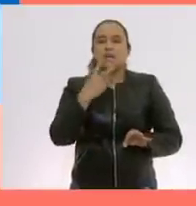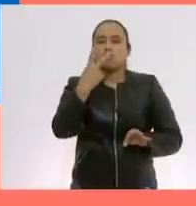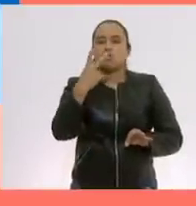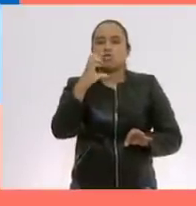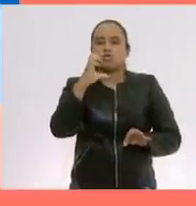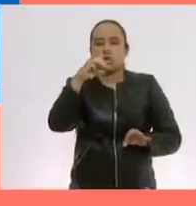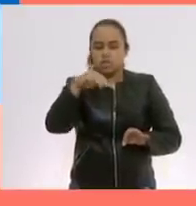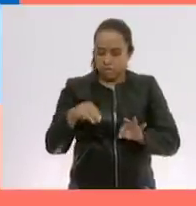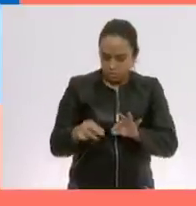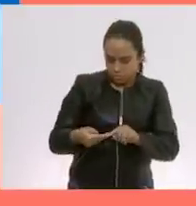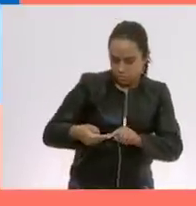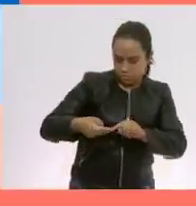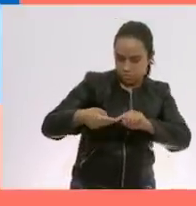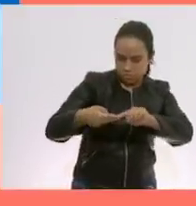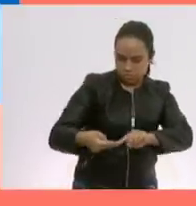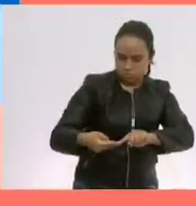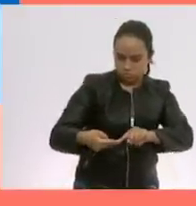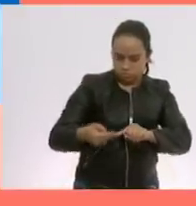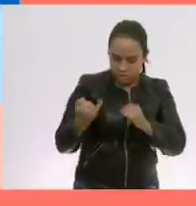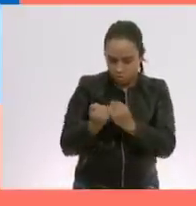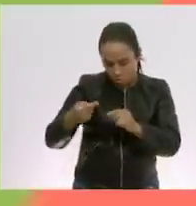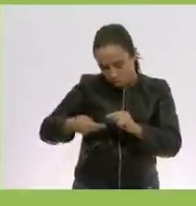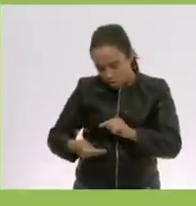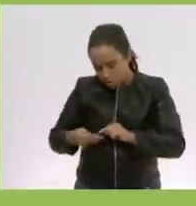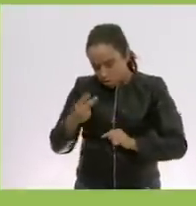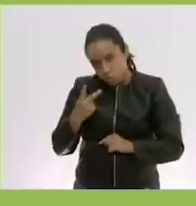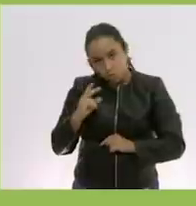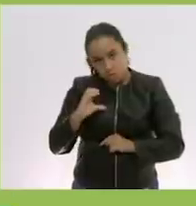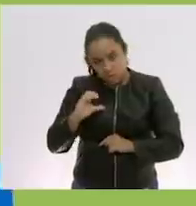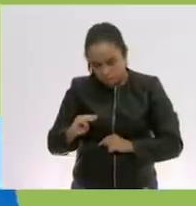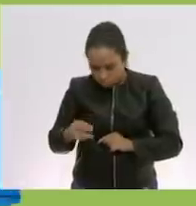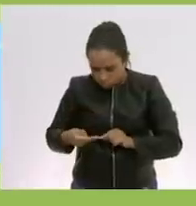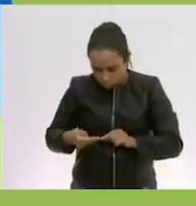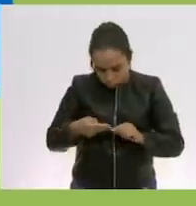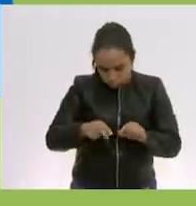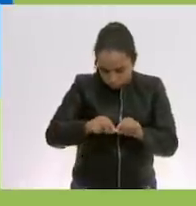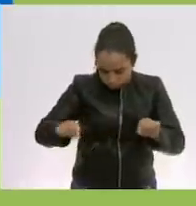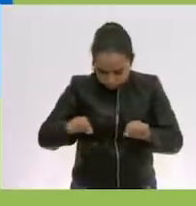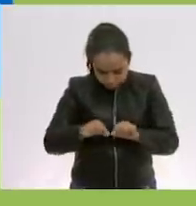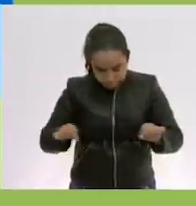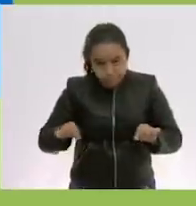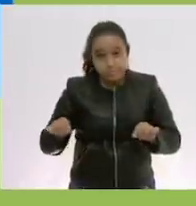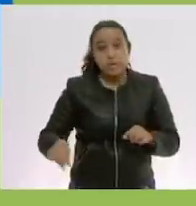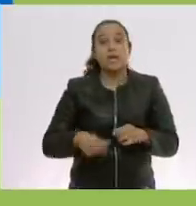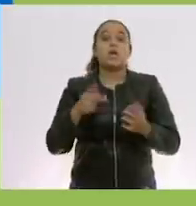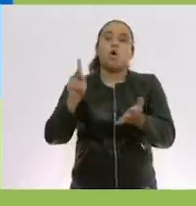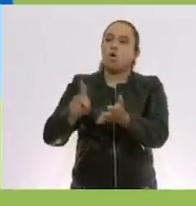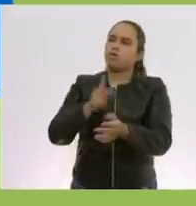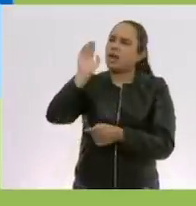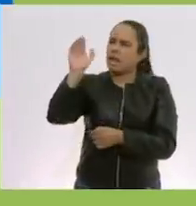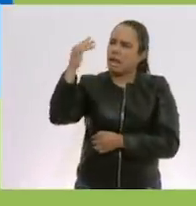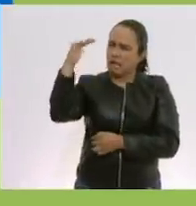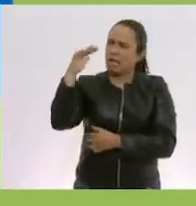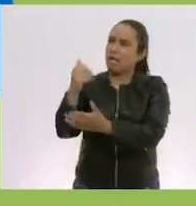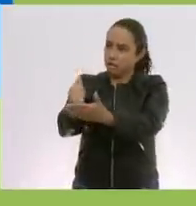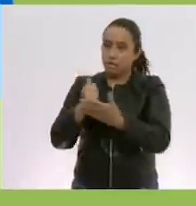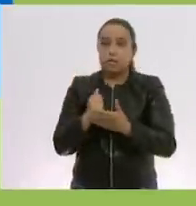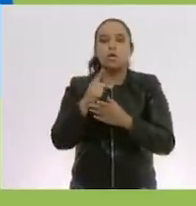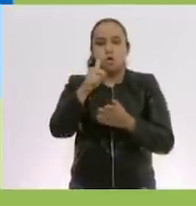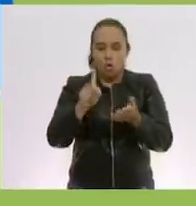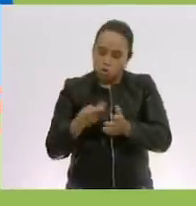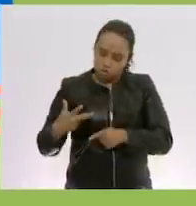2 centímetros de alto arriba y abajo. 6. Nuevamente pide ayuda a un adulto para